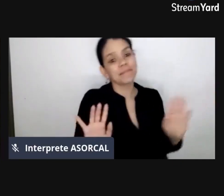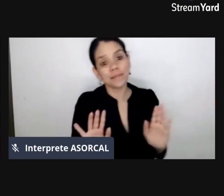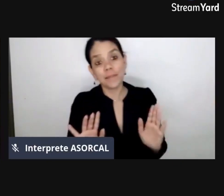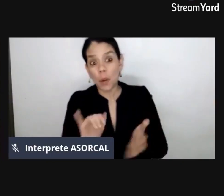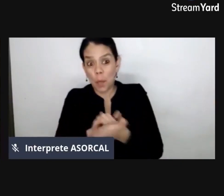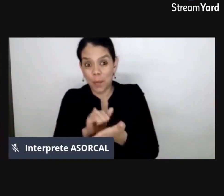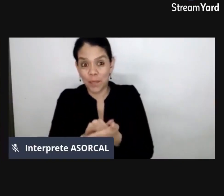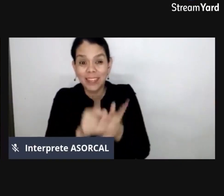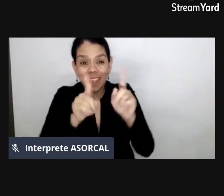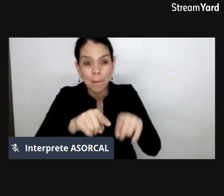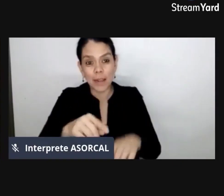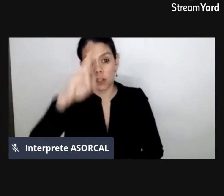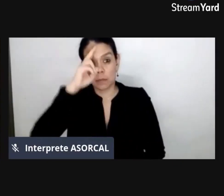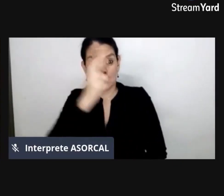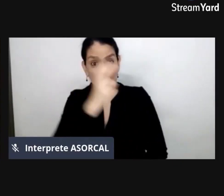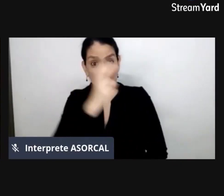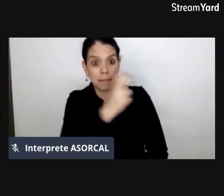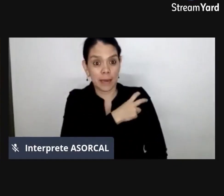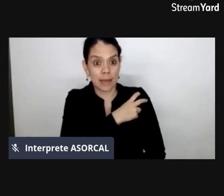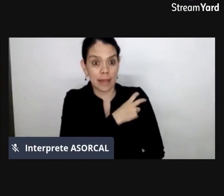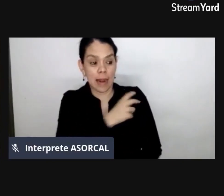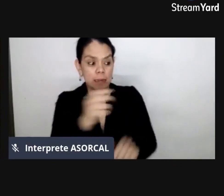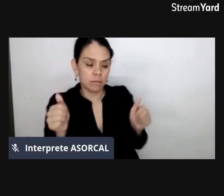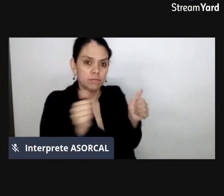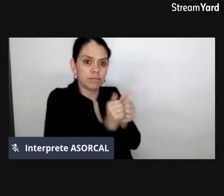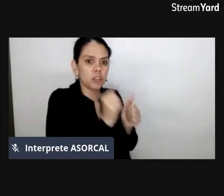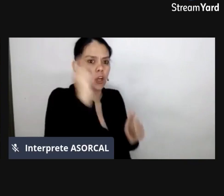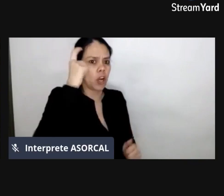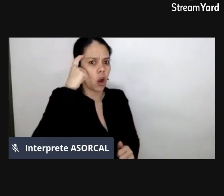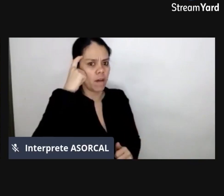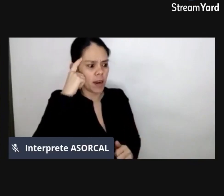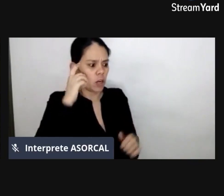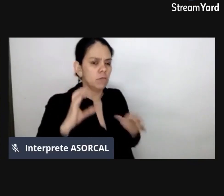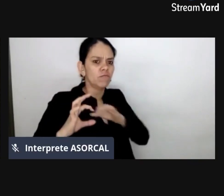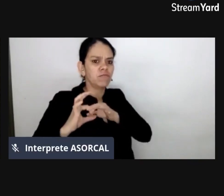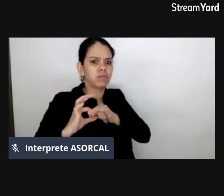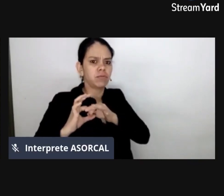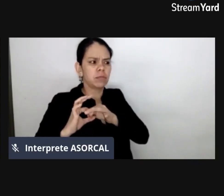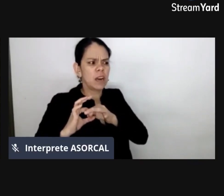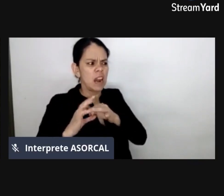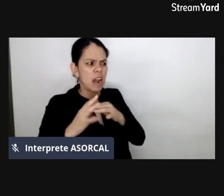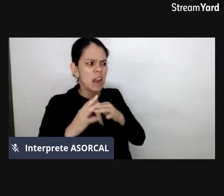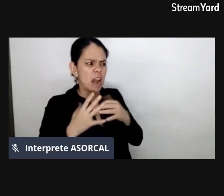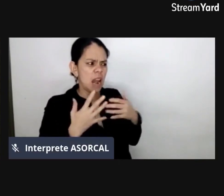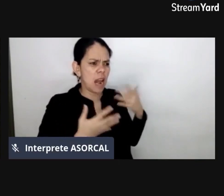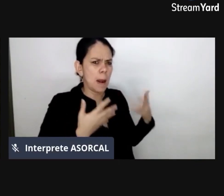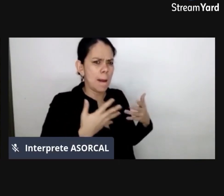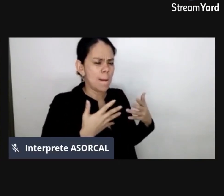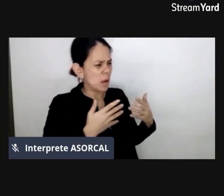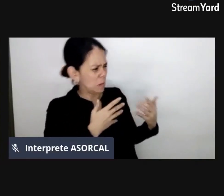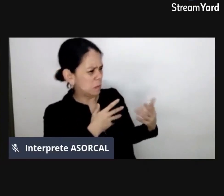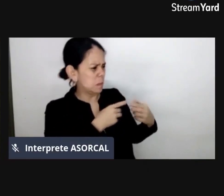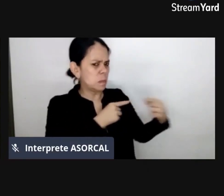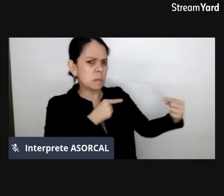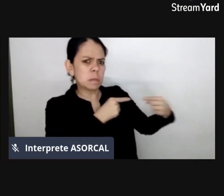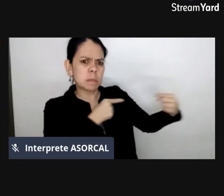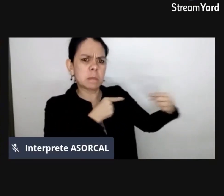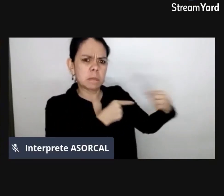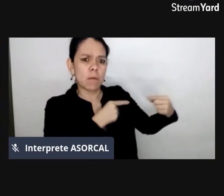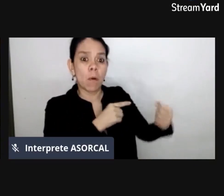más cuestionadas, y este cuestionamiento estalló en el golpe de Estado de 1979. Enseguida hablo de